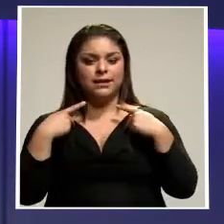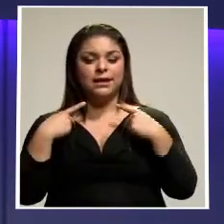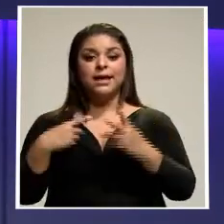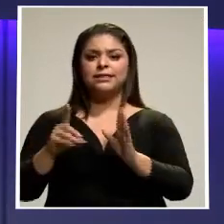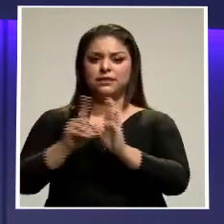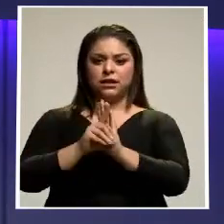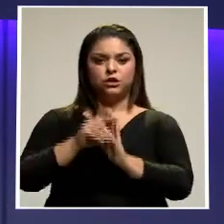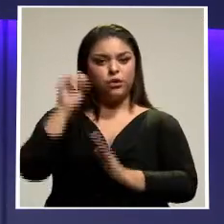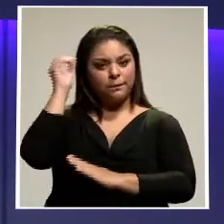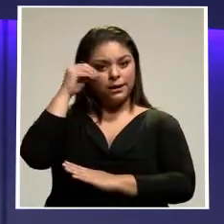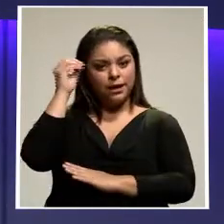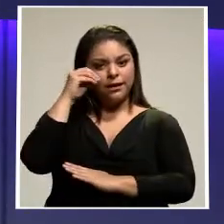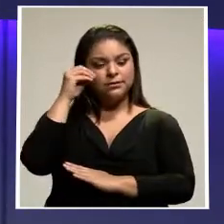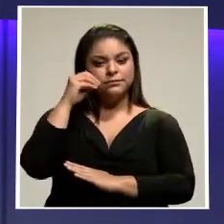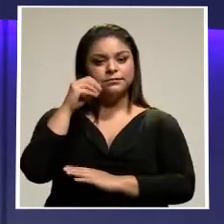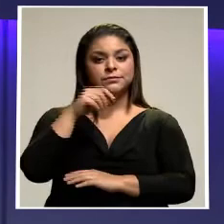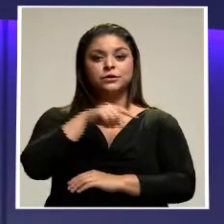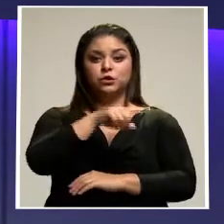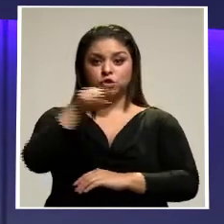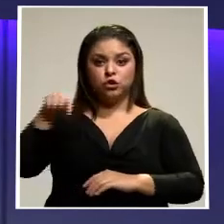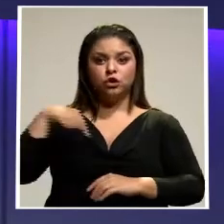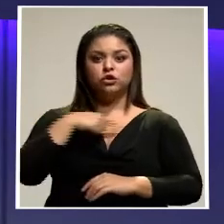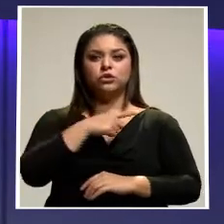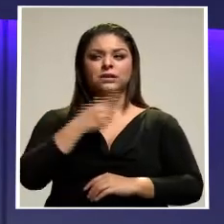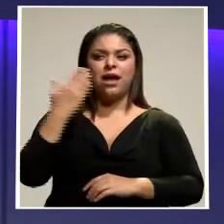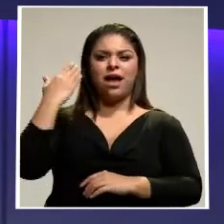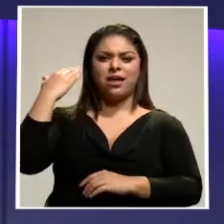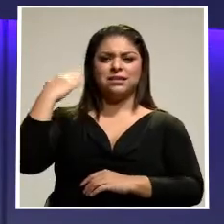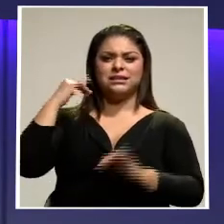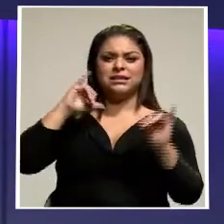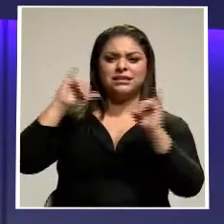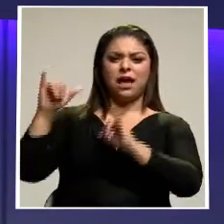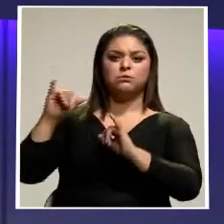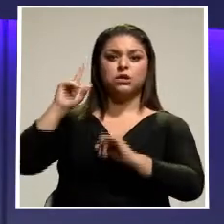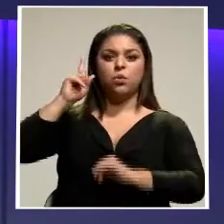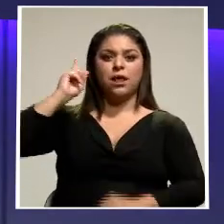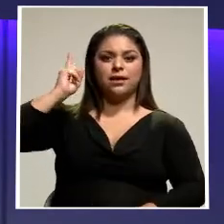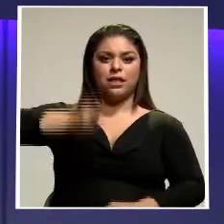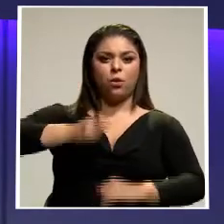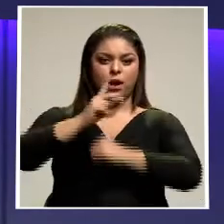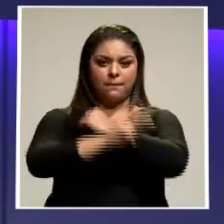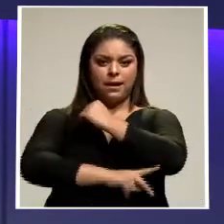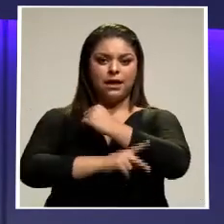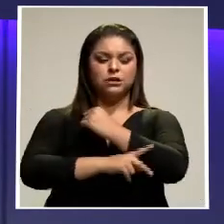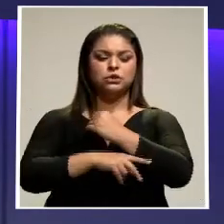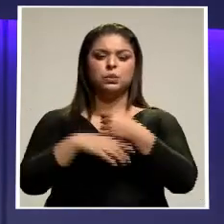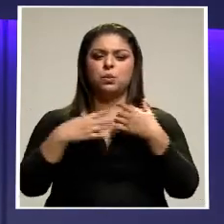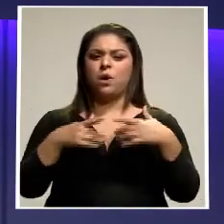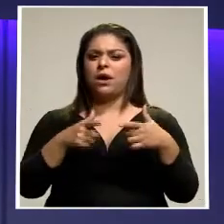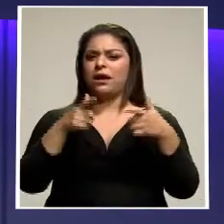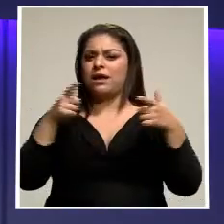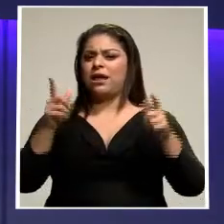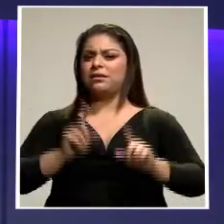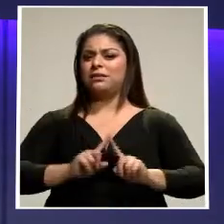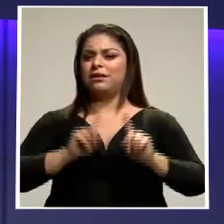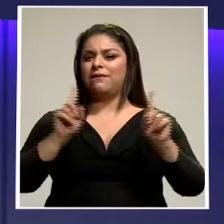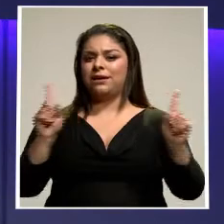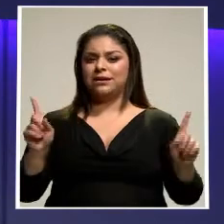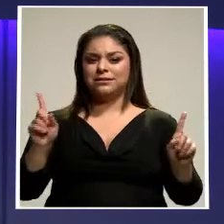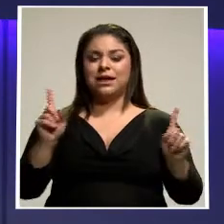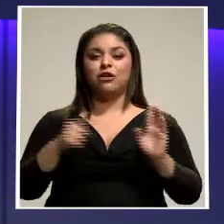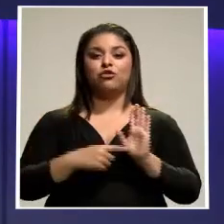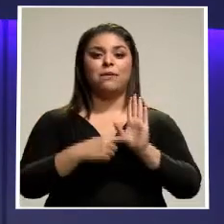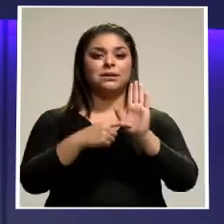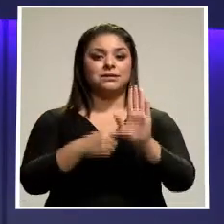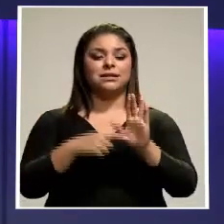opinar. Quienes hemos vivido bajo dictadura sabemos la inmensa diferencia que eso representa para